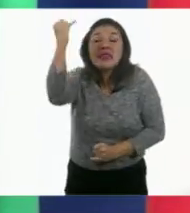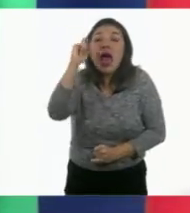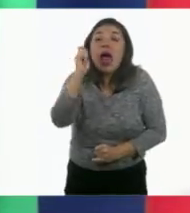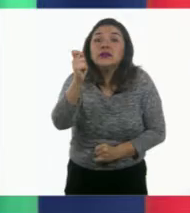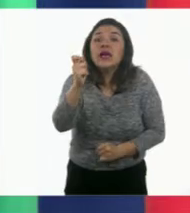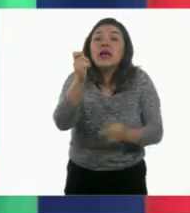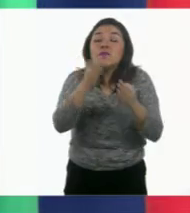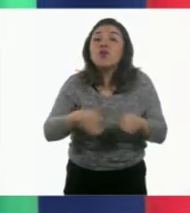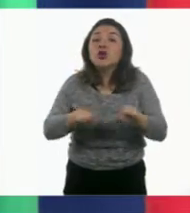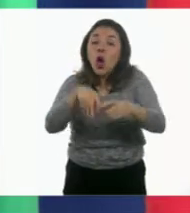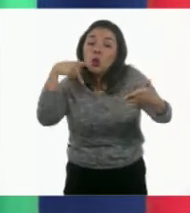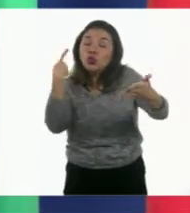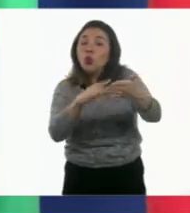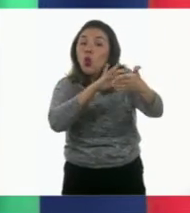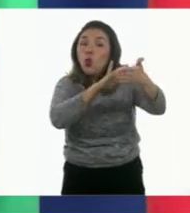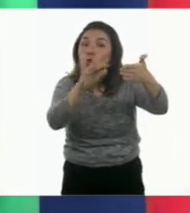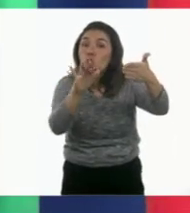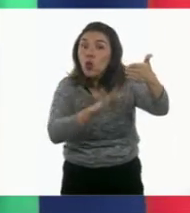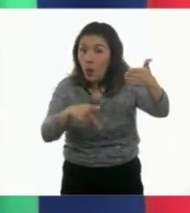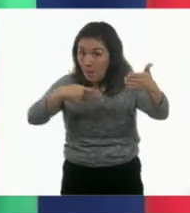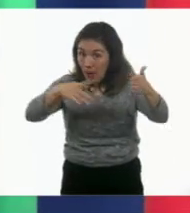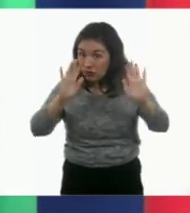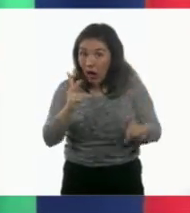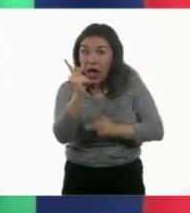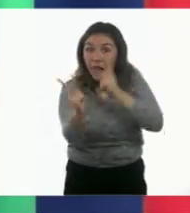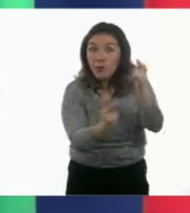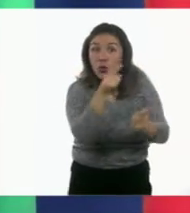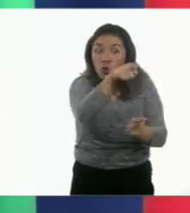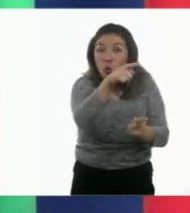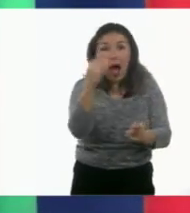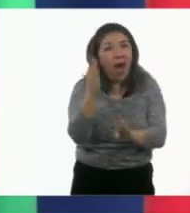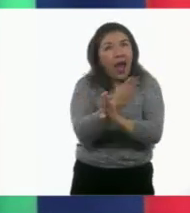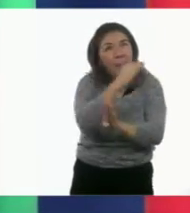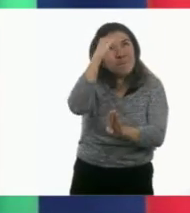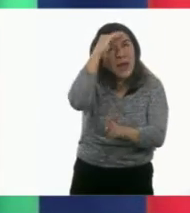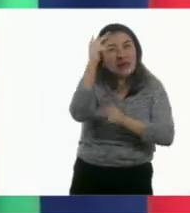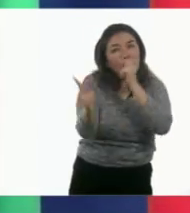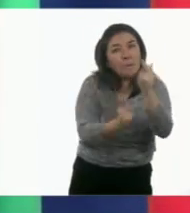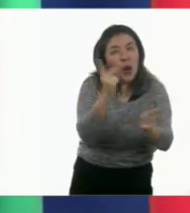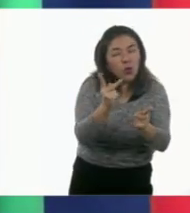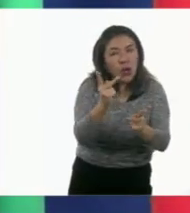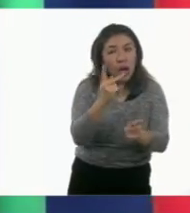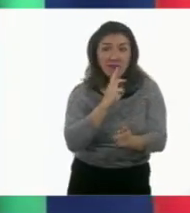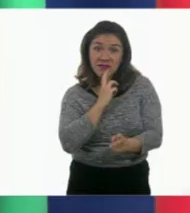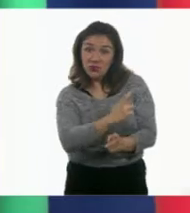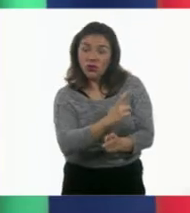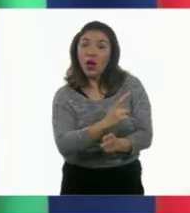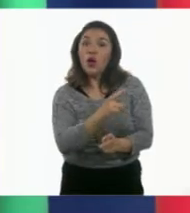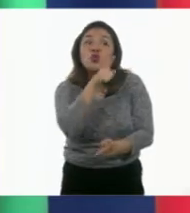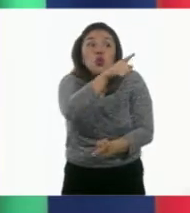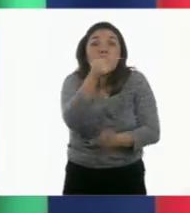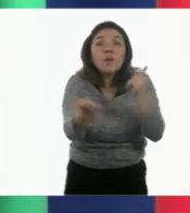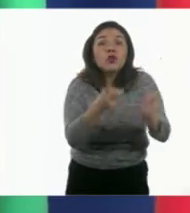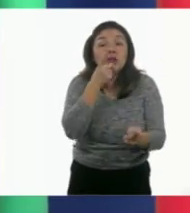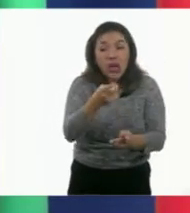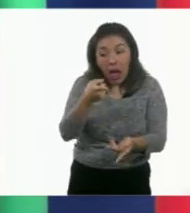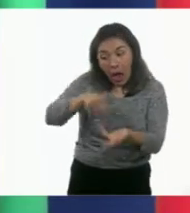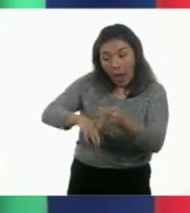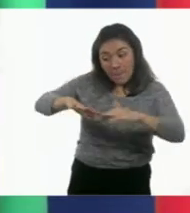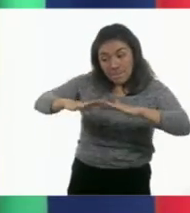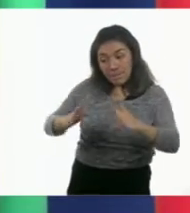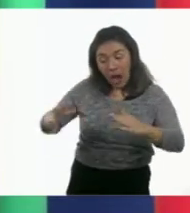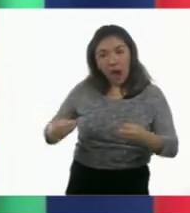principal del texto, pero no responde a tu pregunta. En el mar viven muchos animales, ¿la recuerdas?